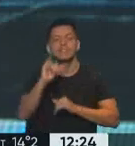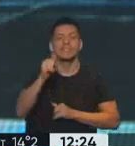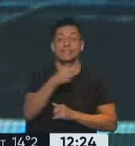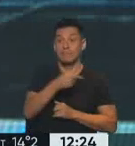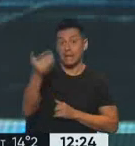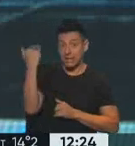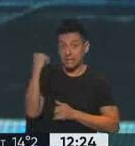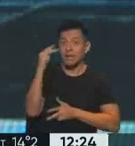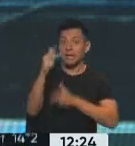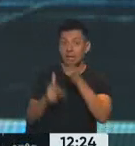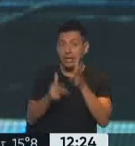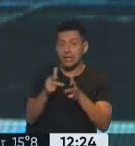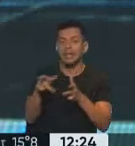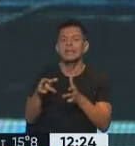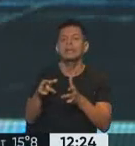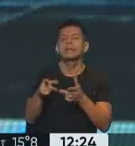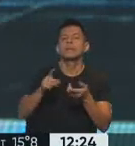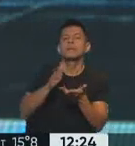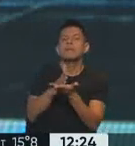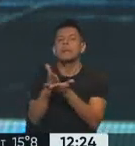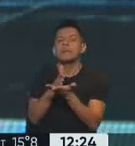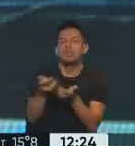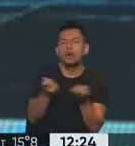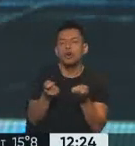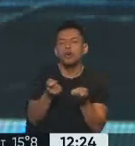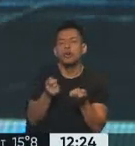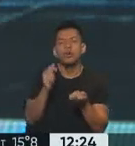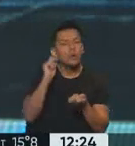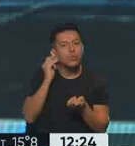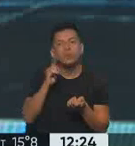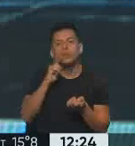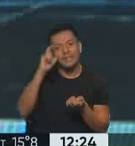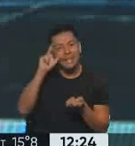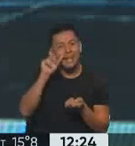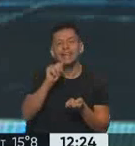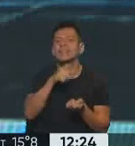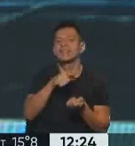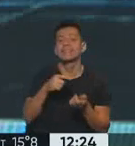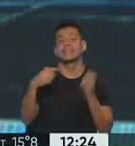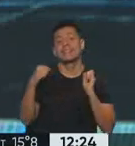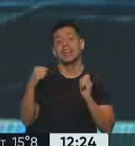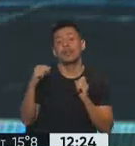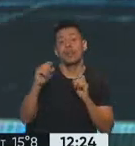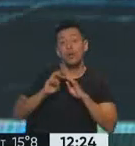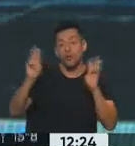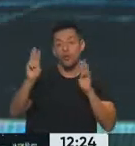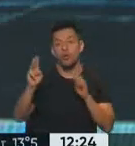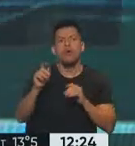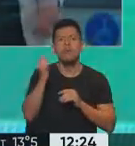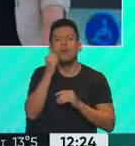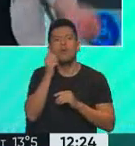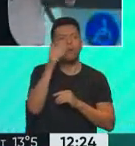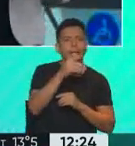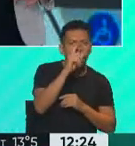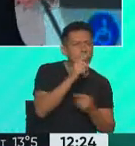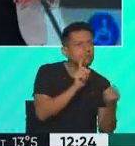pasada de esta mediación que intentó acceder a antonio guterres el secretario general de la onu viajó a moscú se reunió con putin